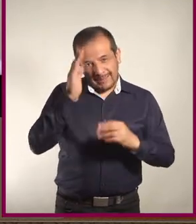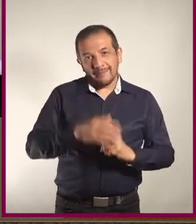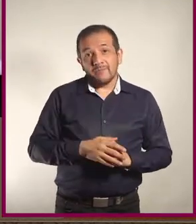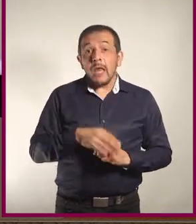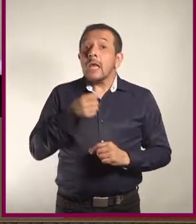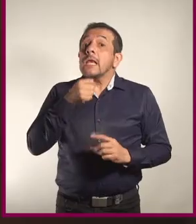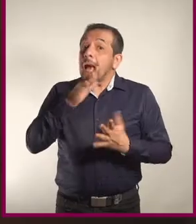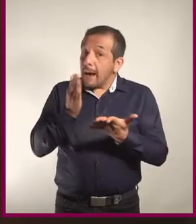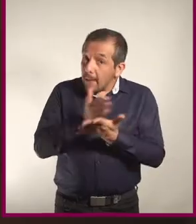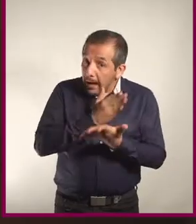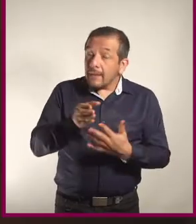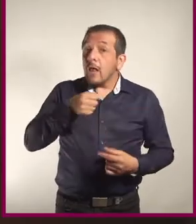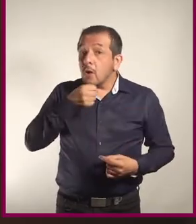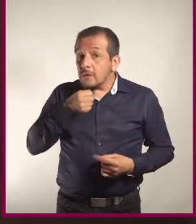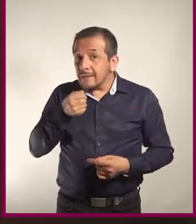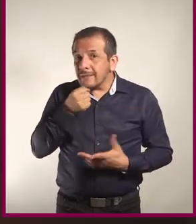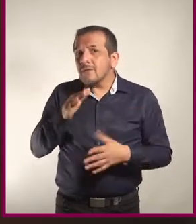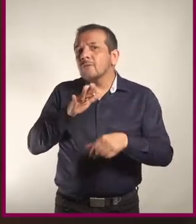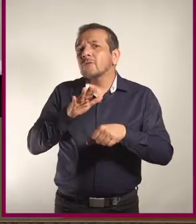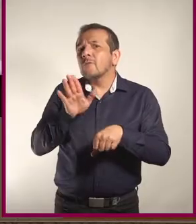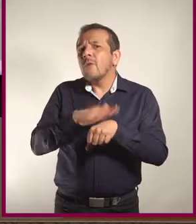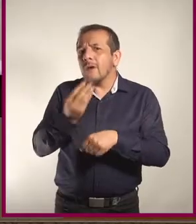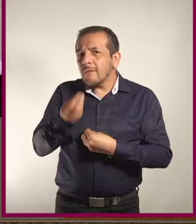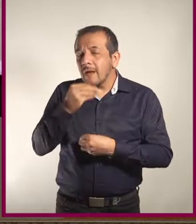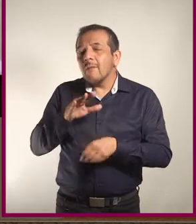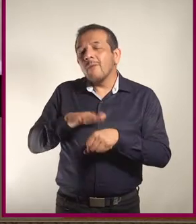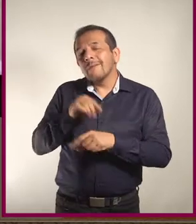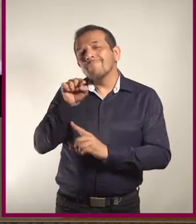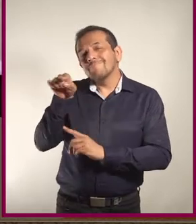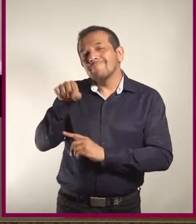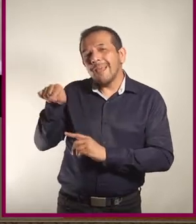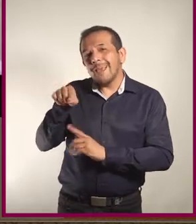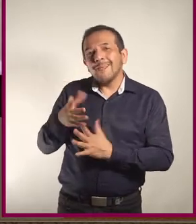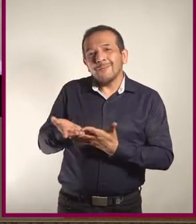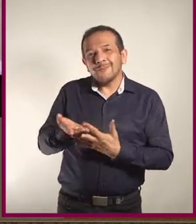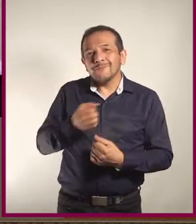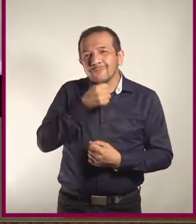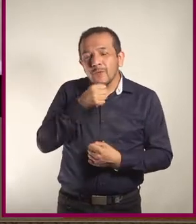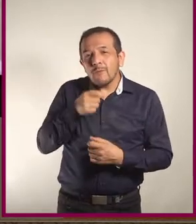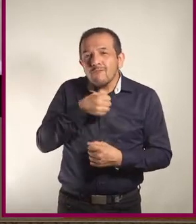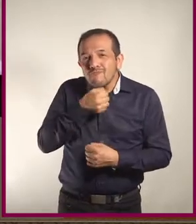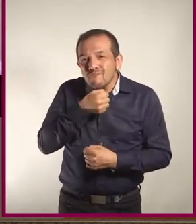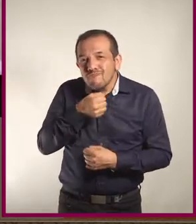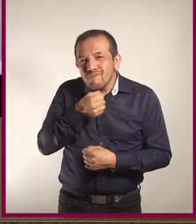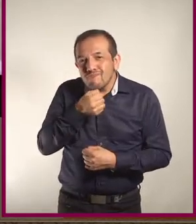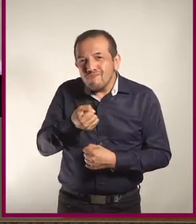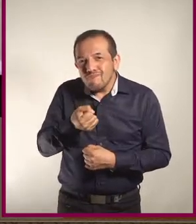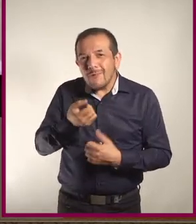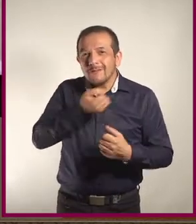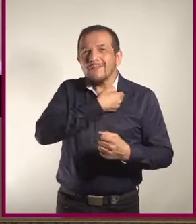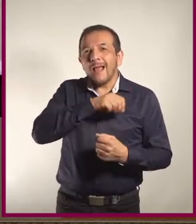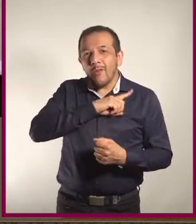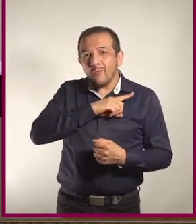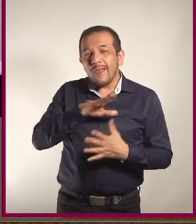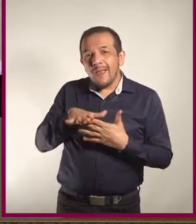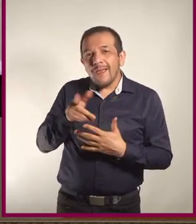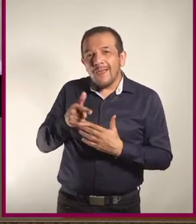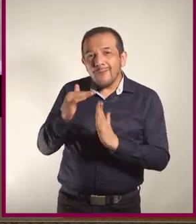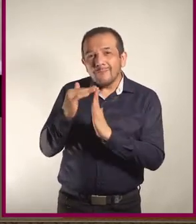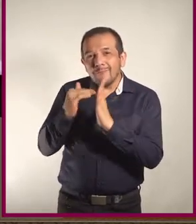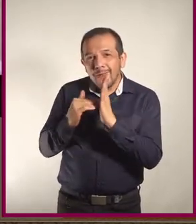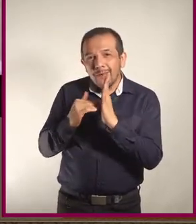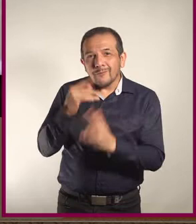que normalmente. Y los ancianos, justamente porque por problemas inherentes a la vejez, muchas veces